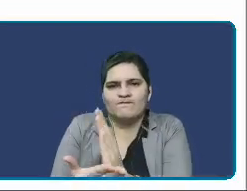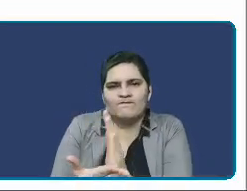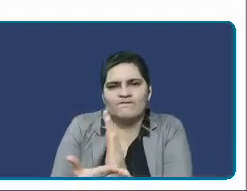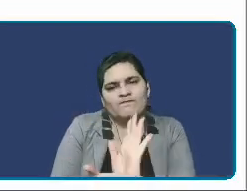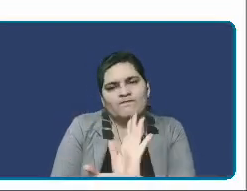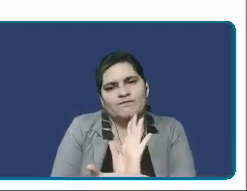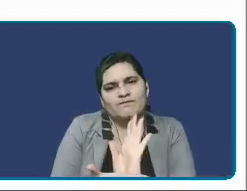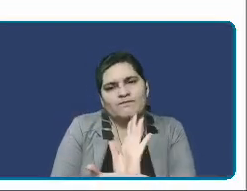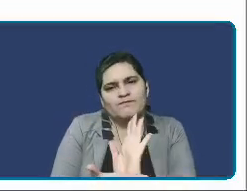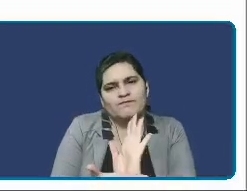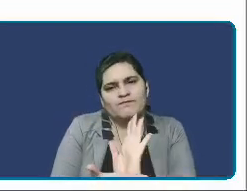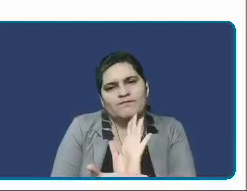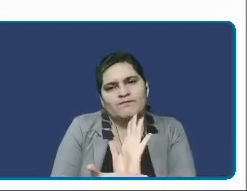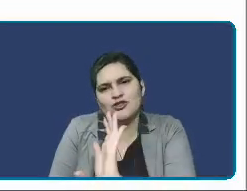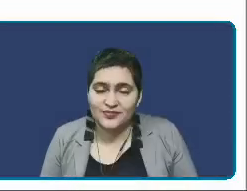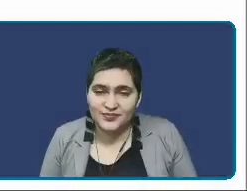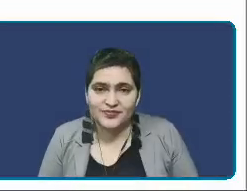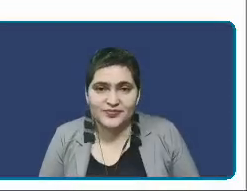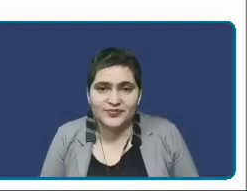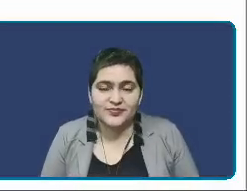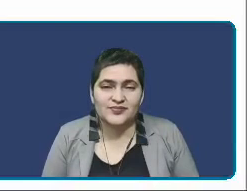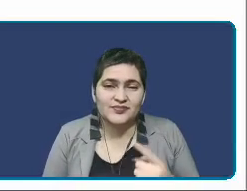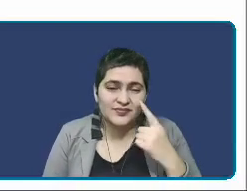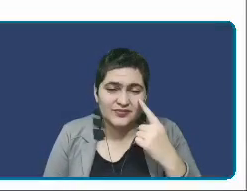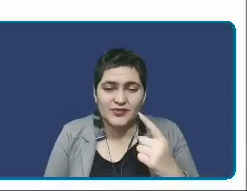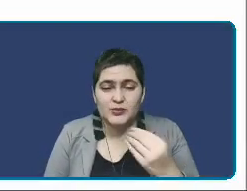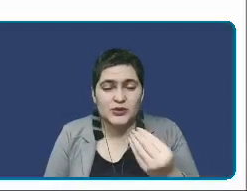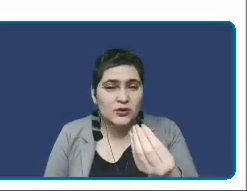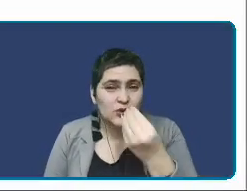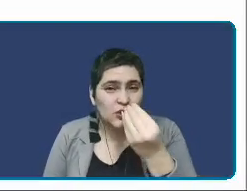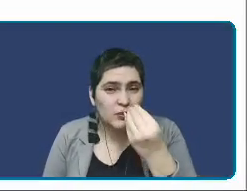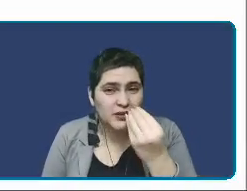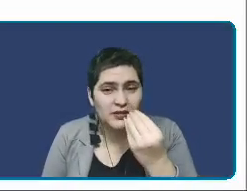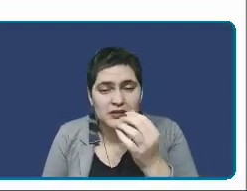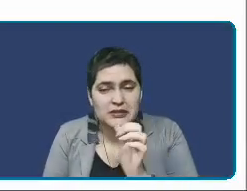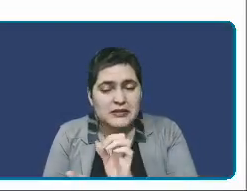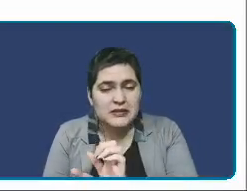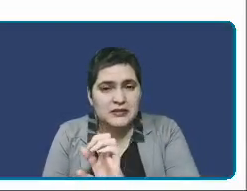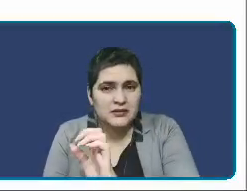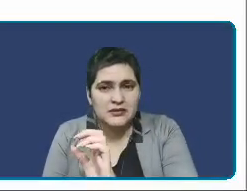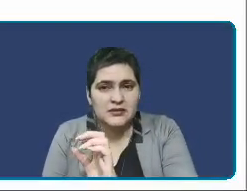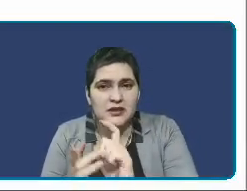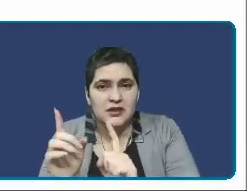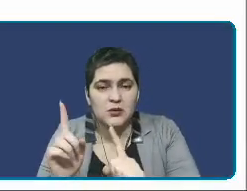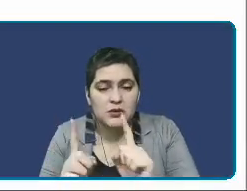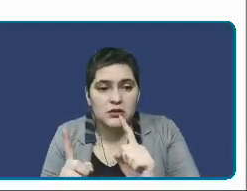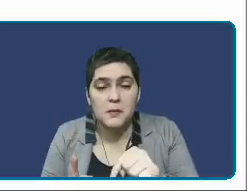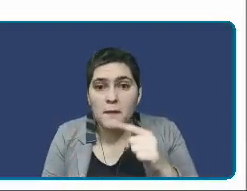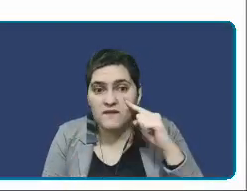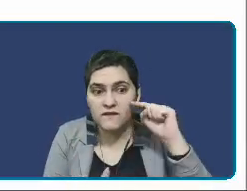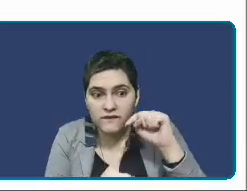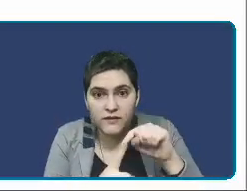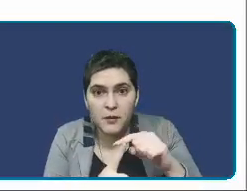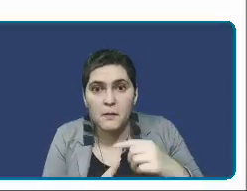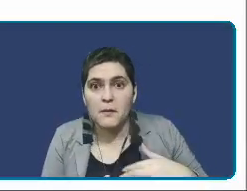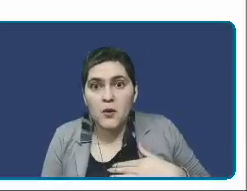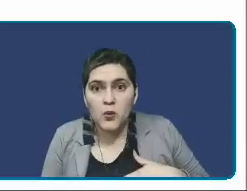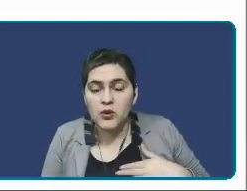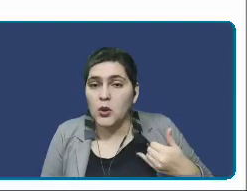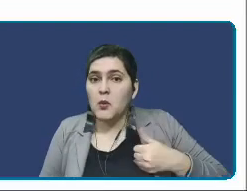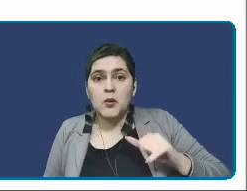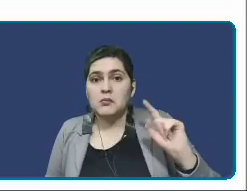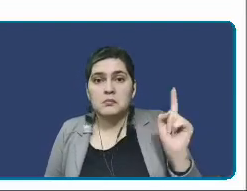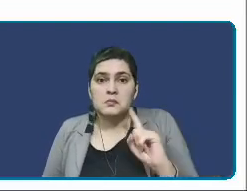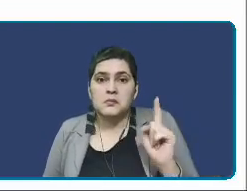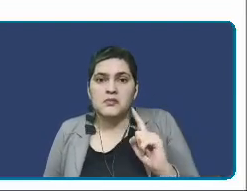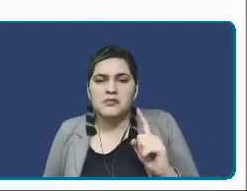tenga selectividad por algún alimento, no solamente porque me guste más o no me guste, sino que porque tiene una